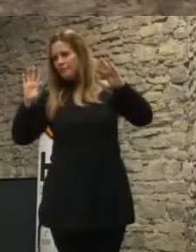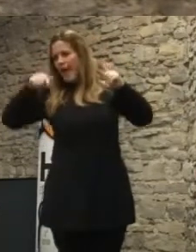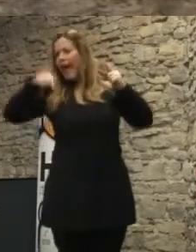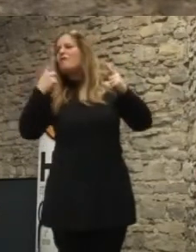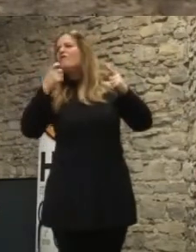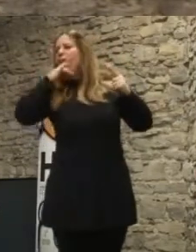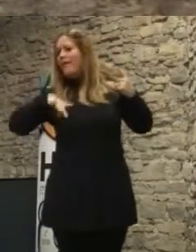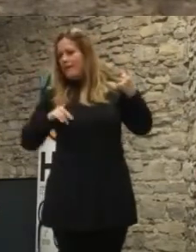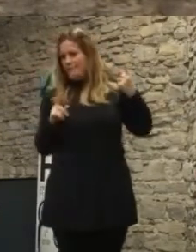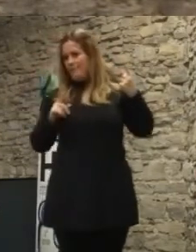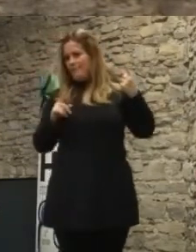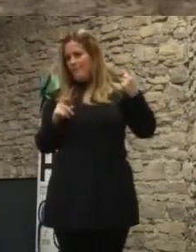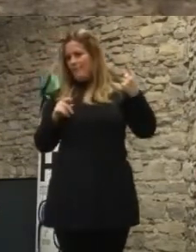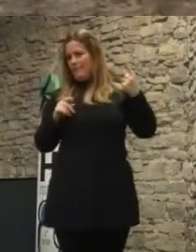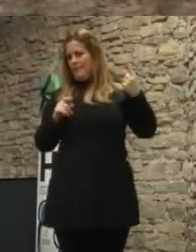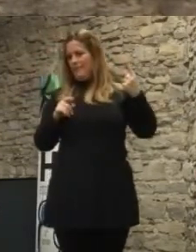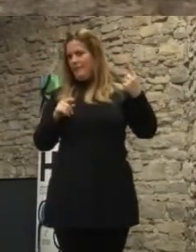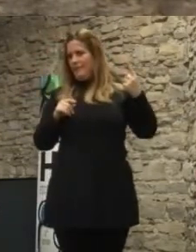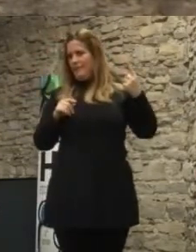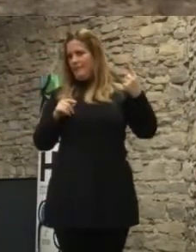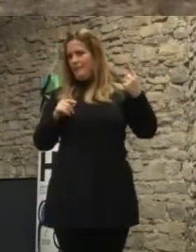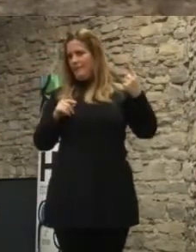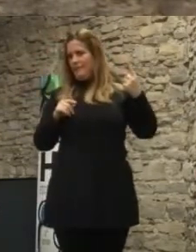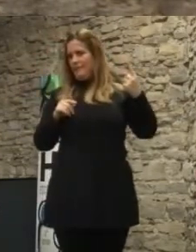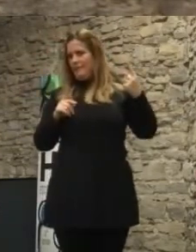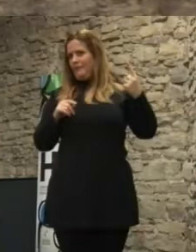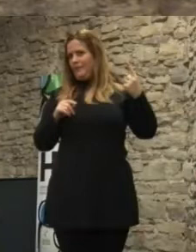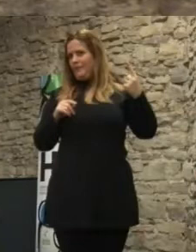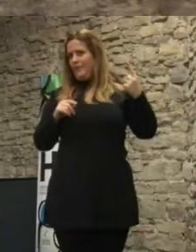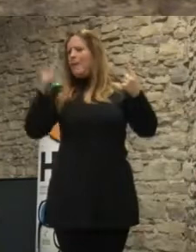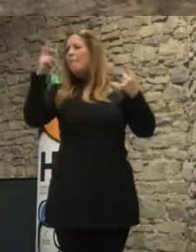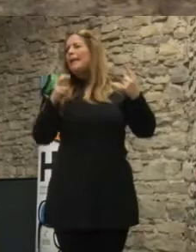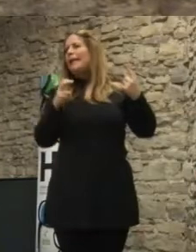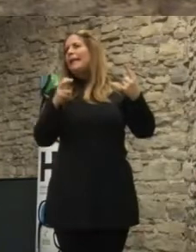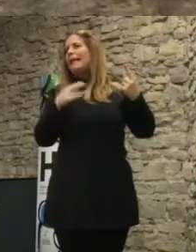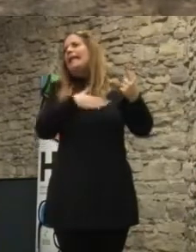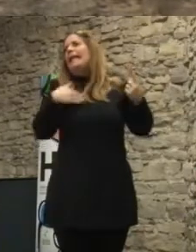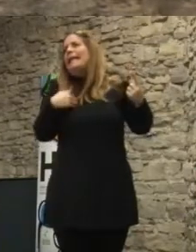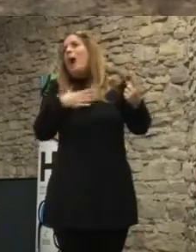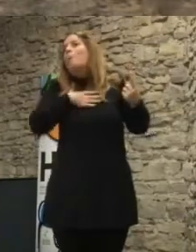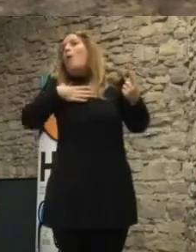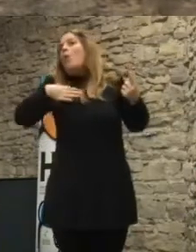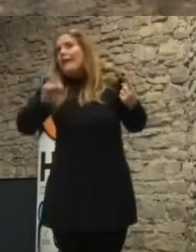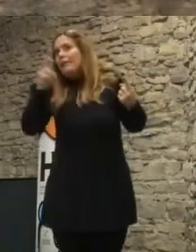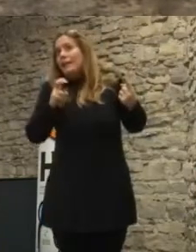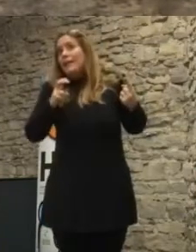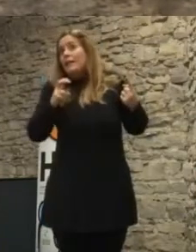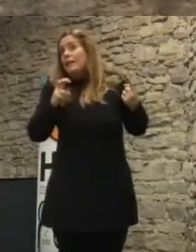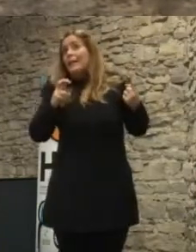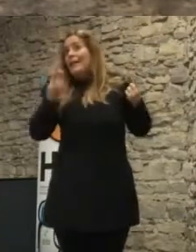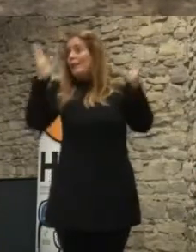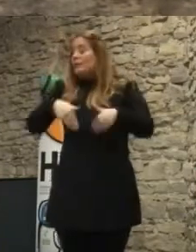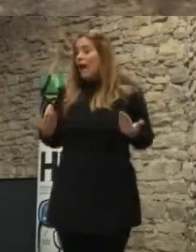aquí? ¿Quién tendría o quién podría y no está? Y eso no es la gente o